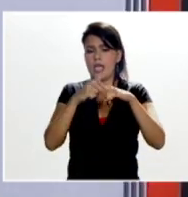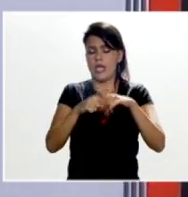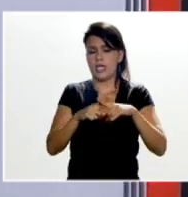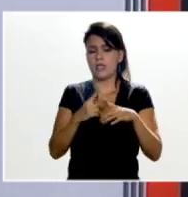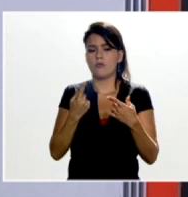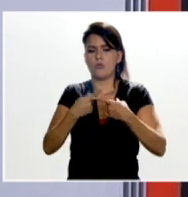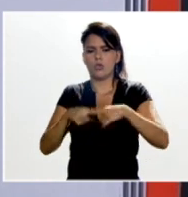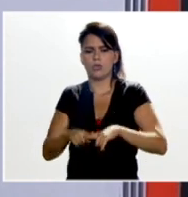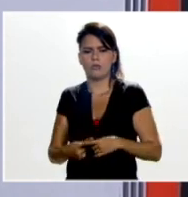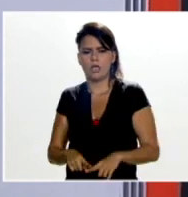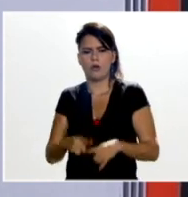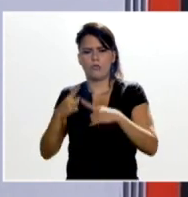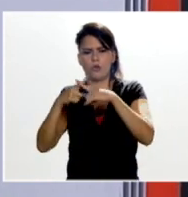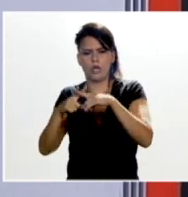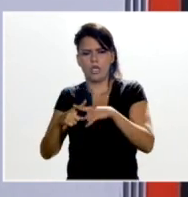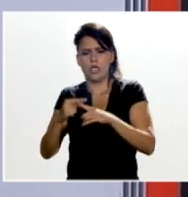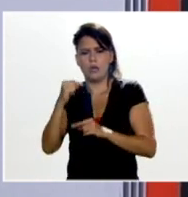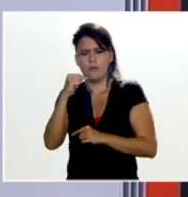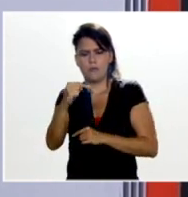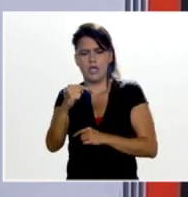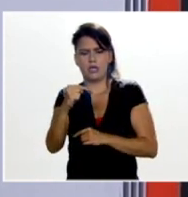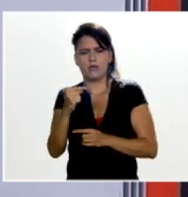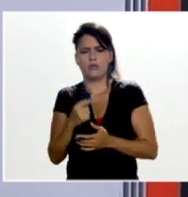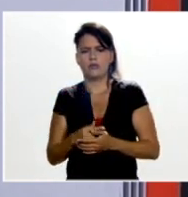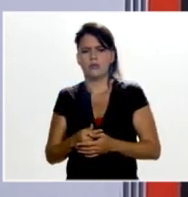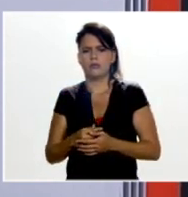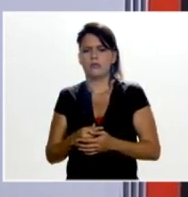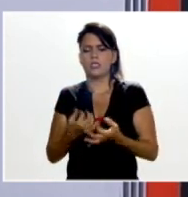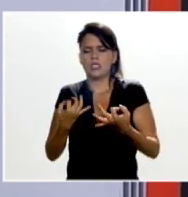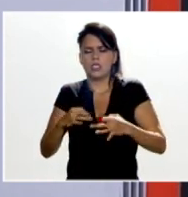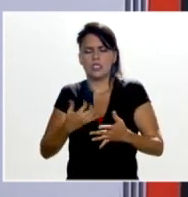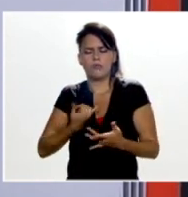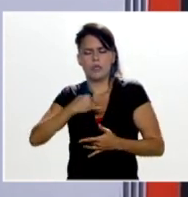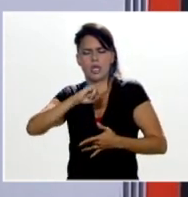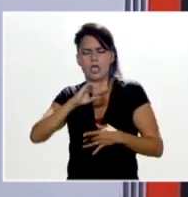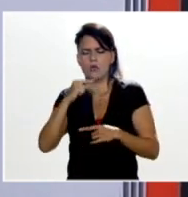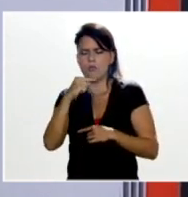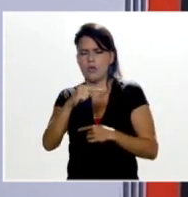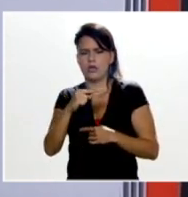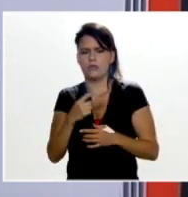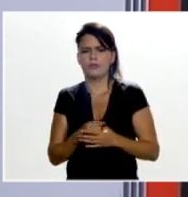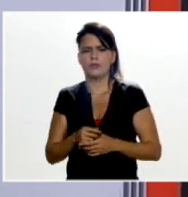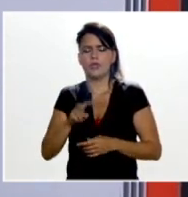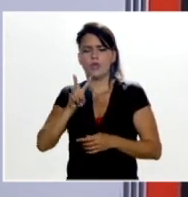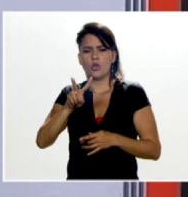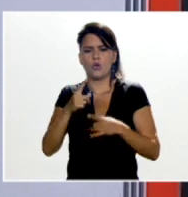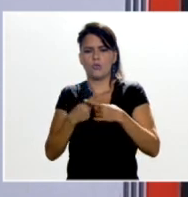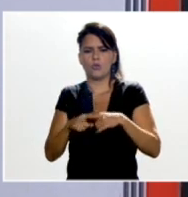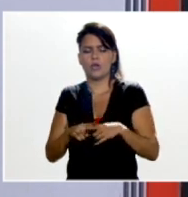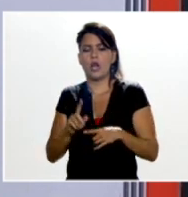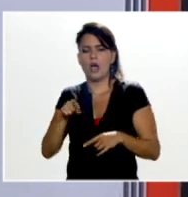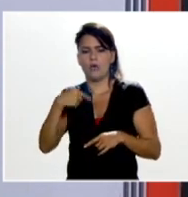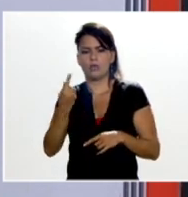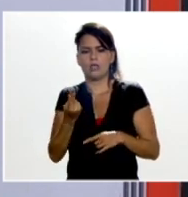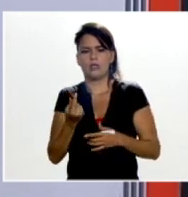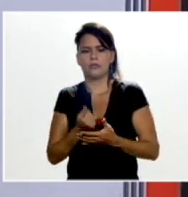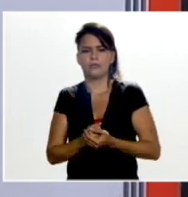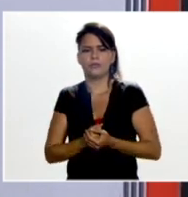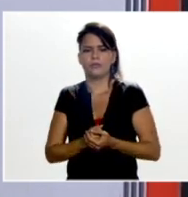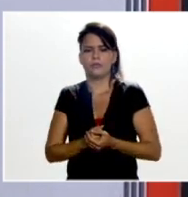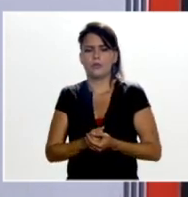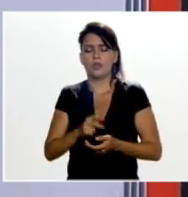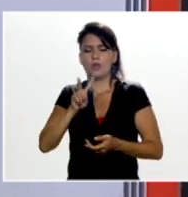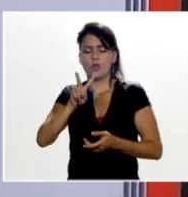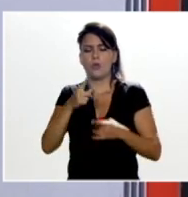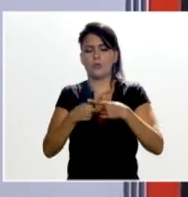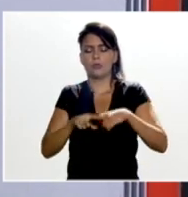x, menos, siempre aparece el menos, que es una fórmula, 2 por 3, la otra diagonal, la multiplicación de los elementos de la otra diagonal, 2